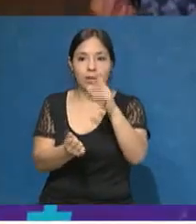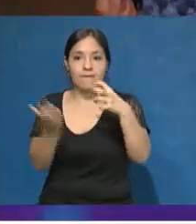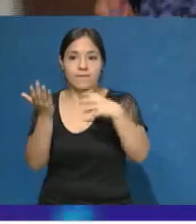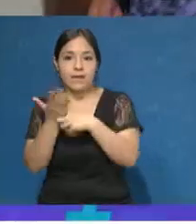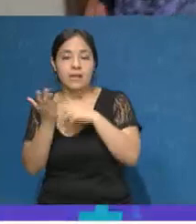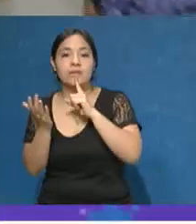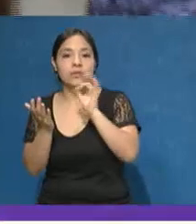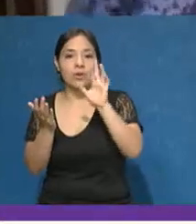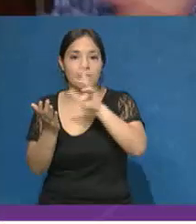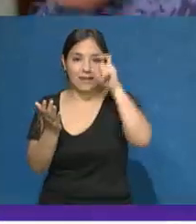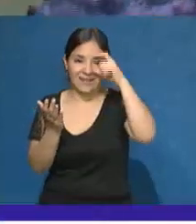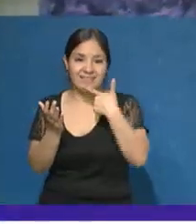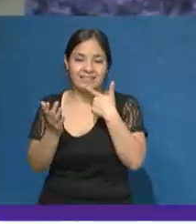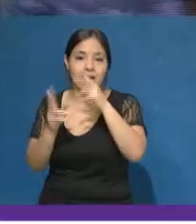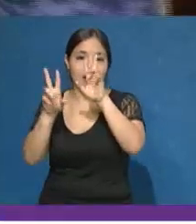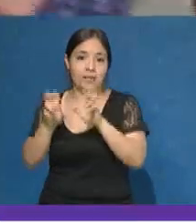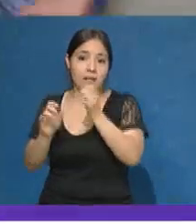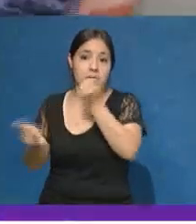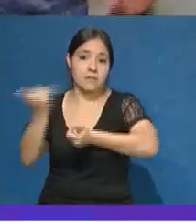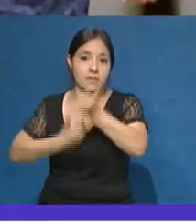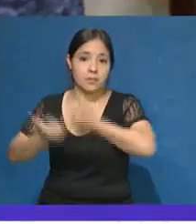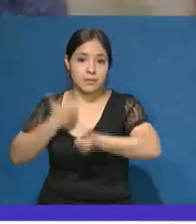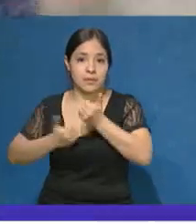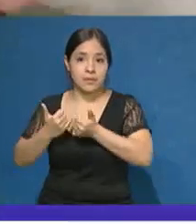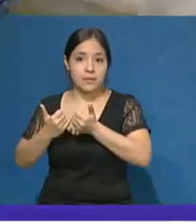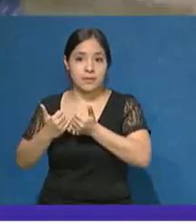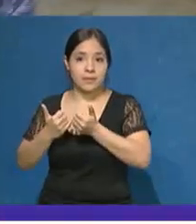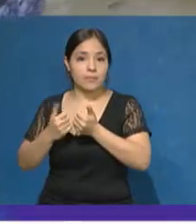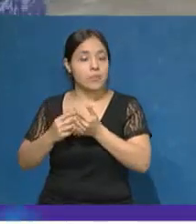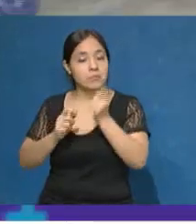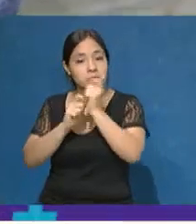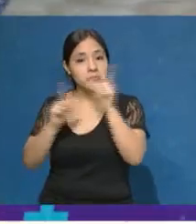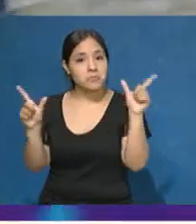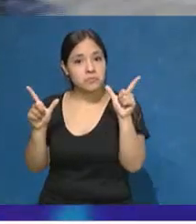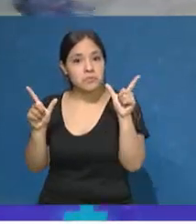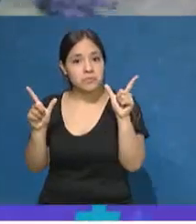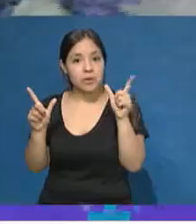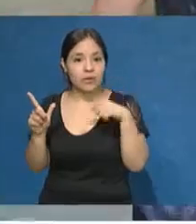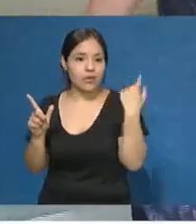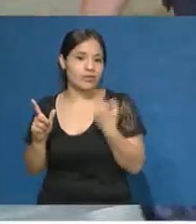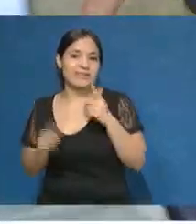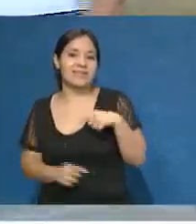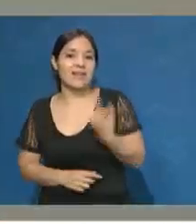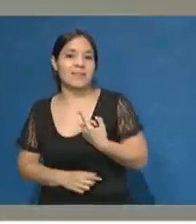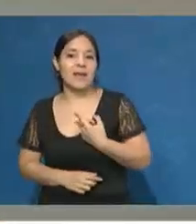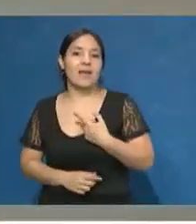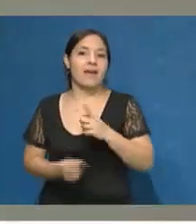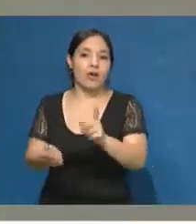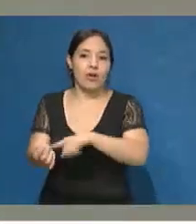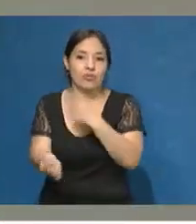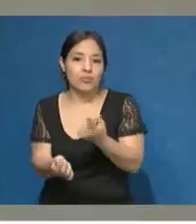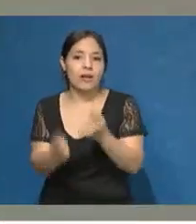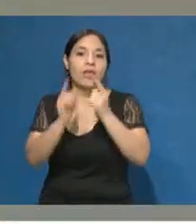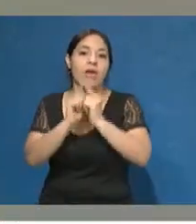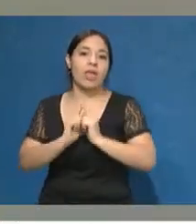para hablar acerca de en principio este aspecto no llamativo estamos acostumbrados al menos los periodistas a trabajar con